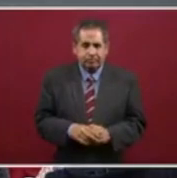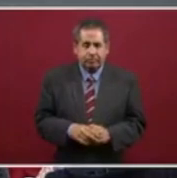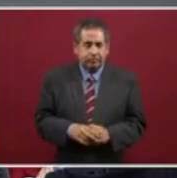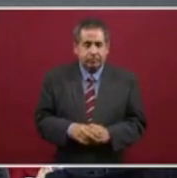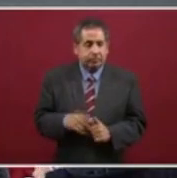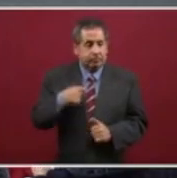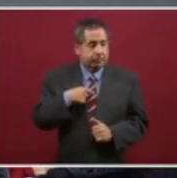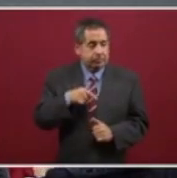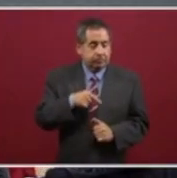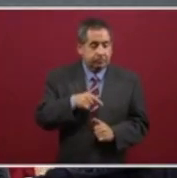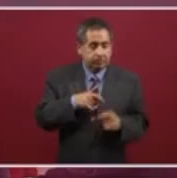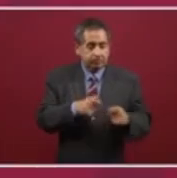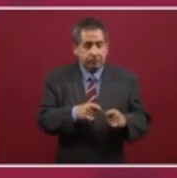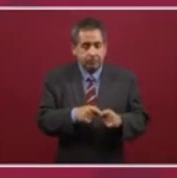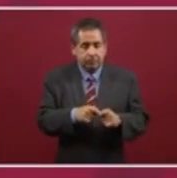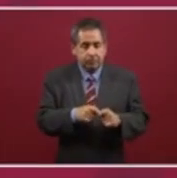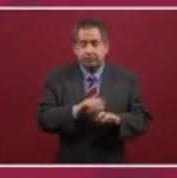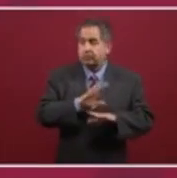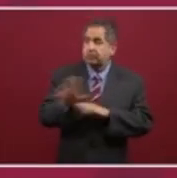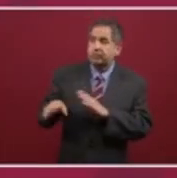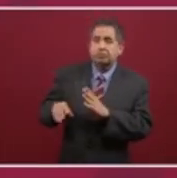irme a la historia